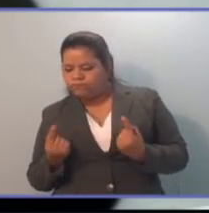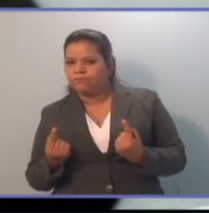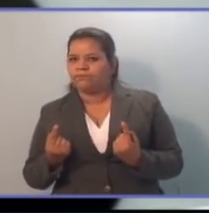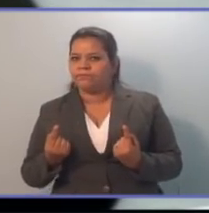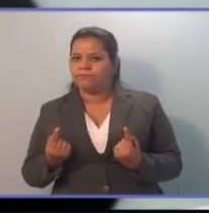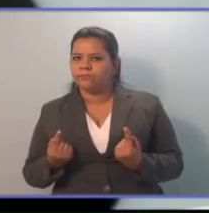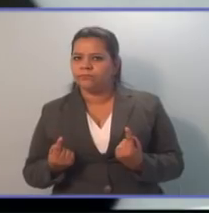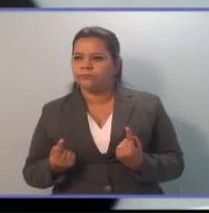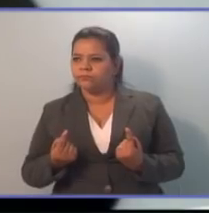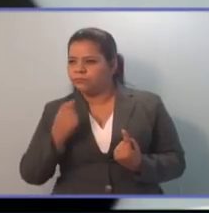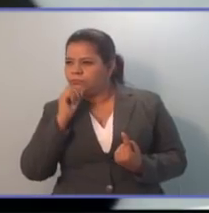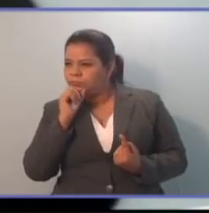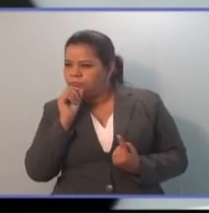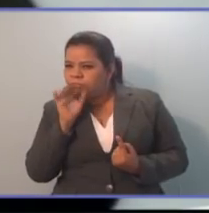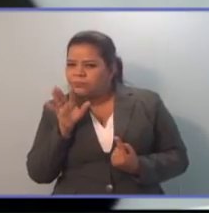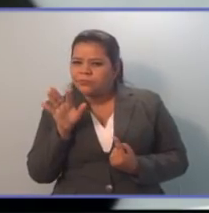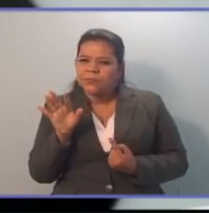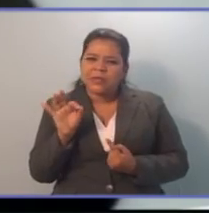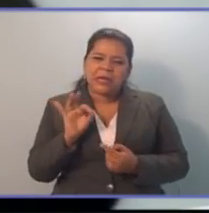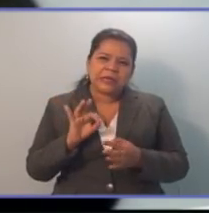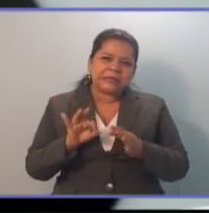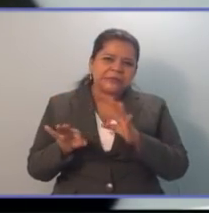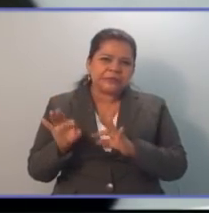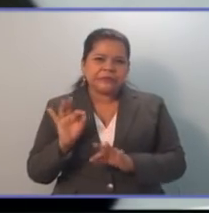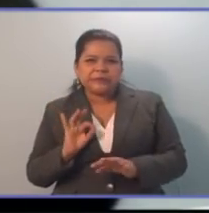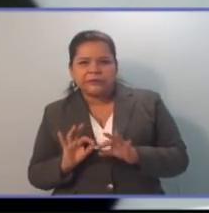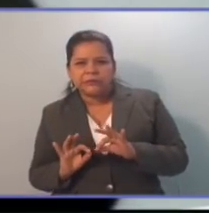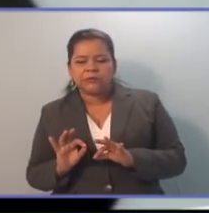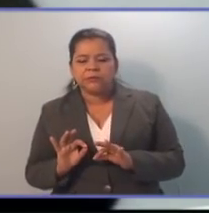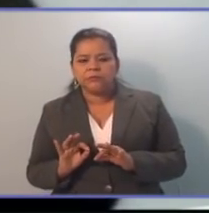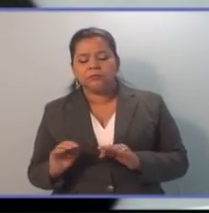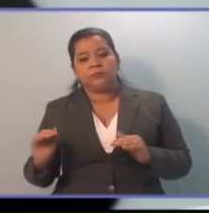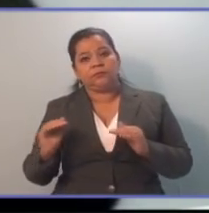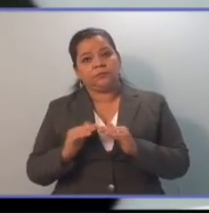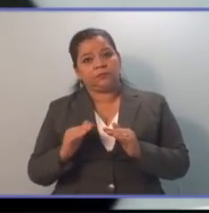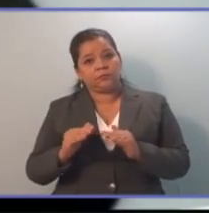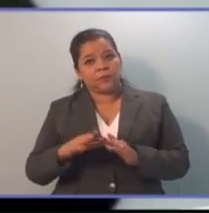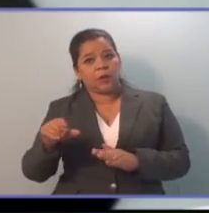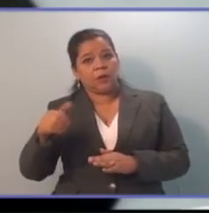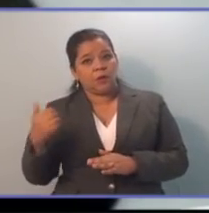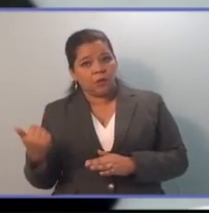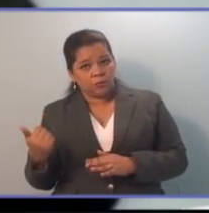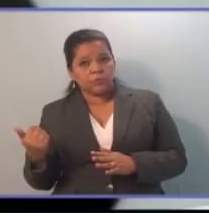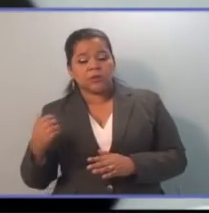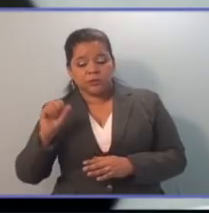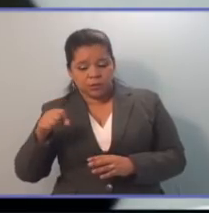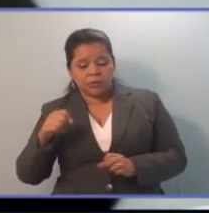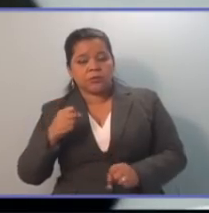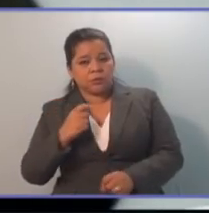hablar de algunas de ellas, como también en otras que ha habido bastante acierto.